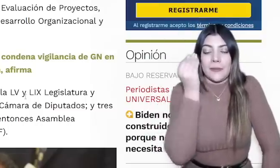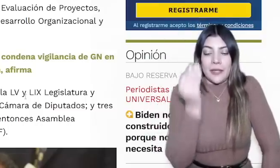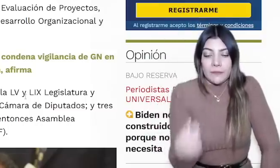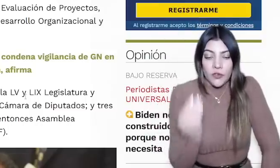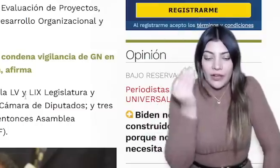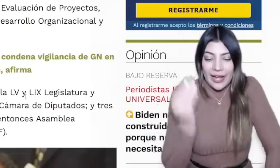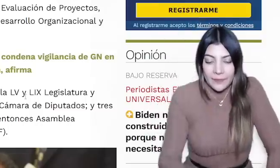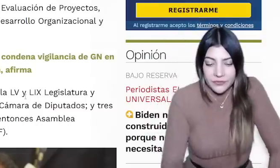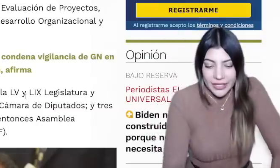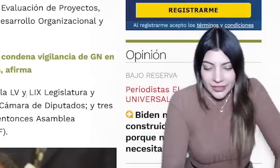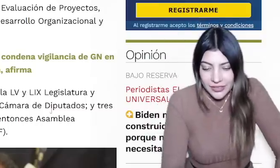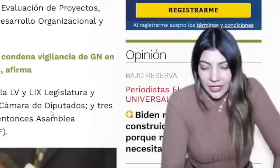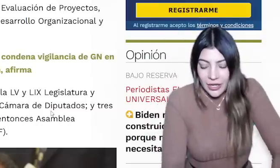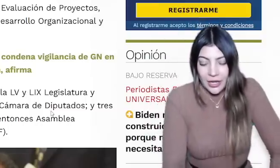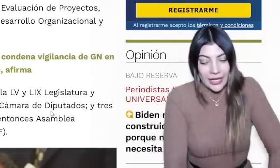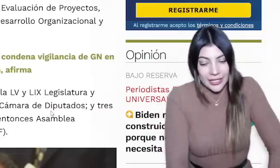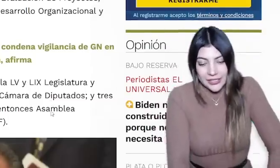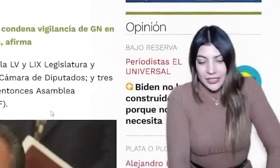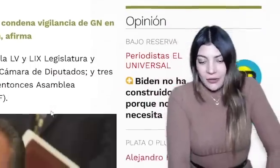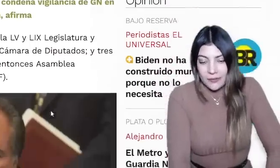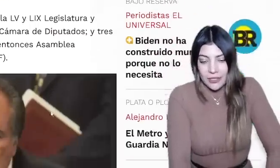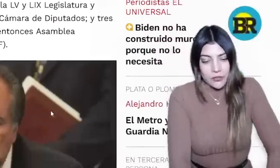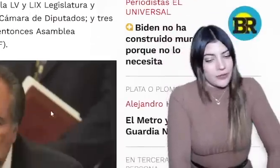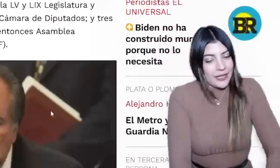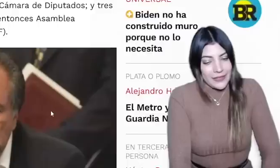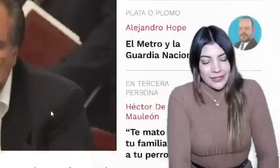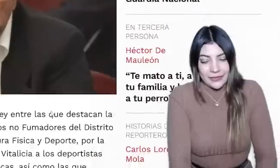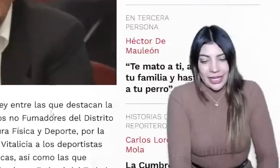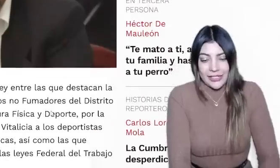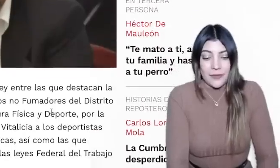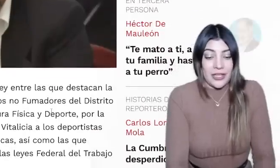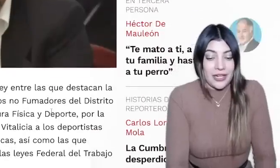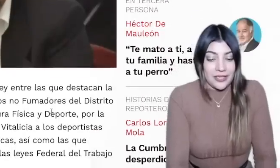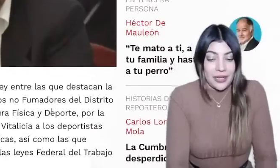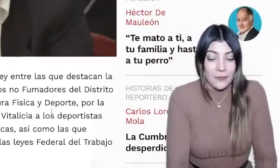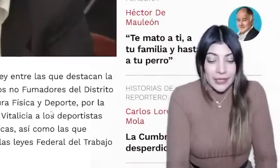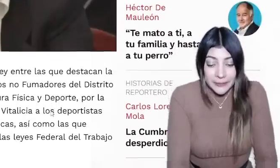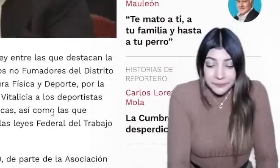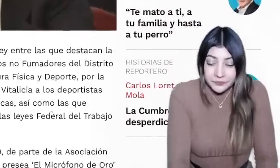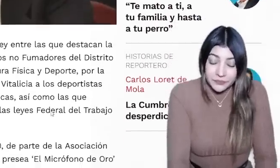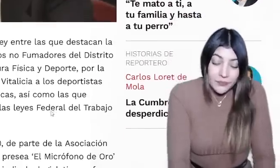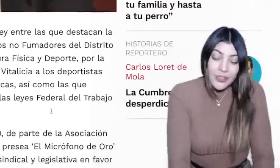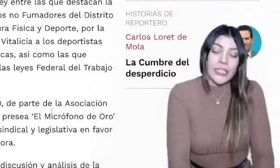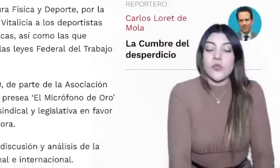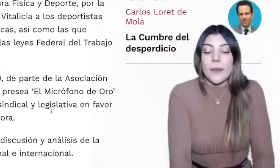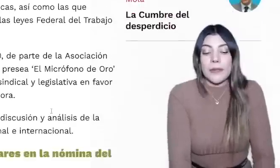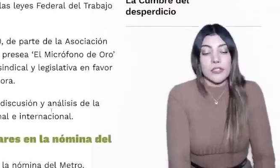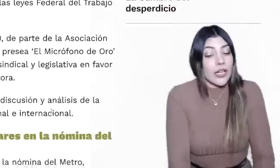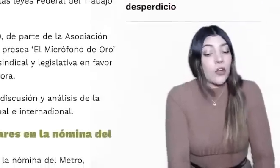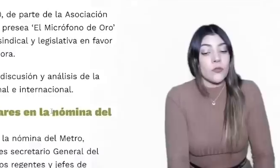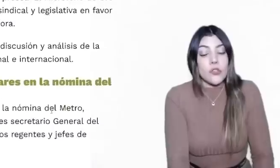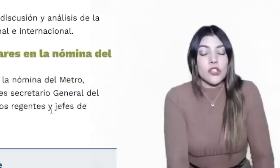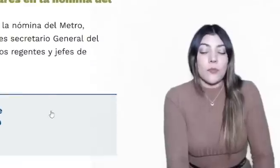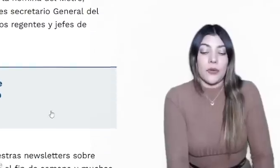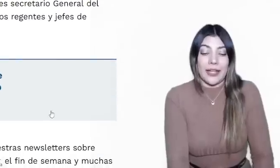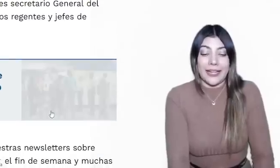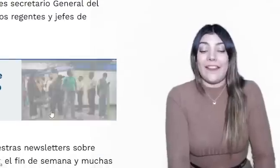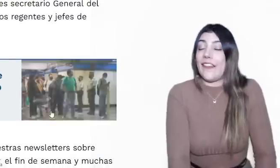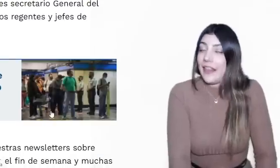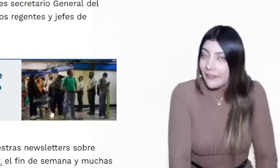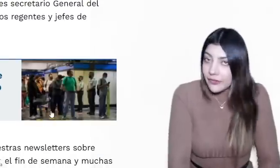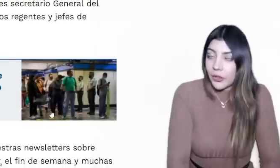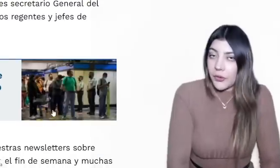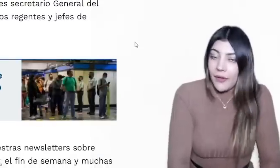el mantenimiento antes? Ahí les digo, amigos, viene desde atrás, viene desde el PRI. Es una persona con mucho